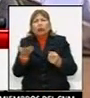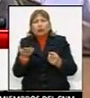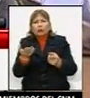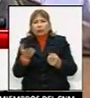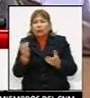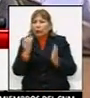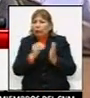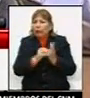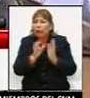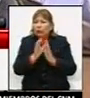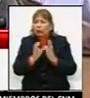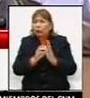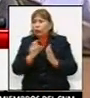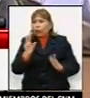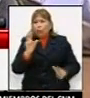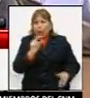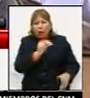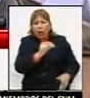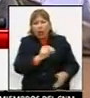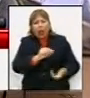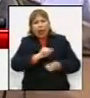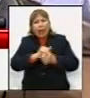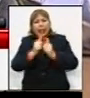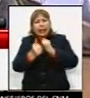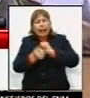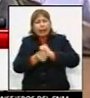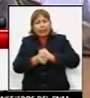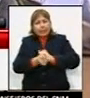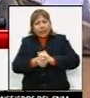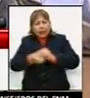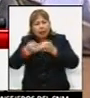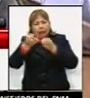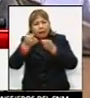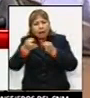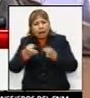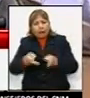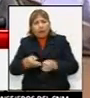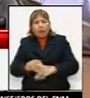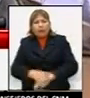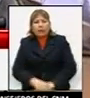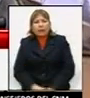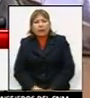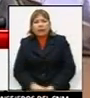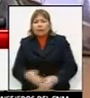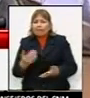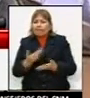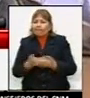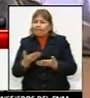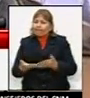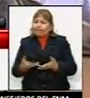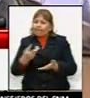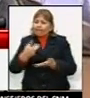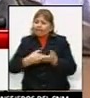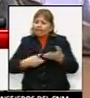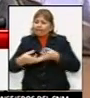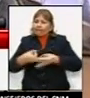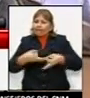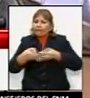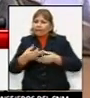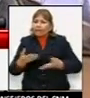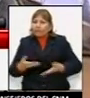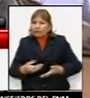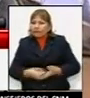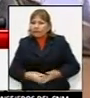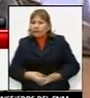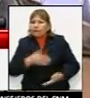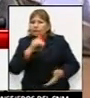No, cambiar adecuadamente los artículos correspondientes al financiamiento de los partidos en